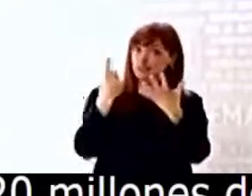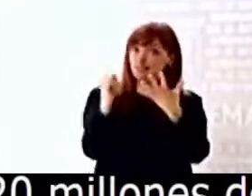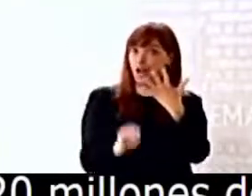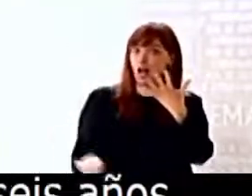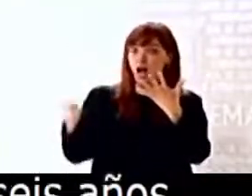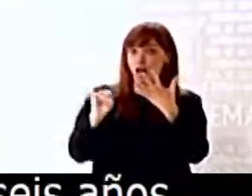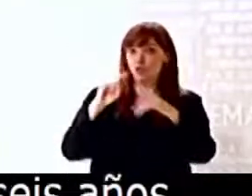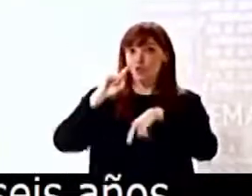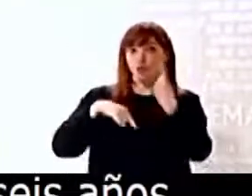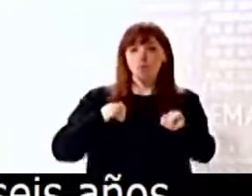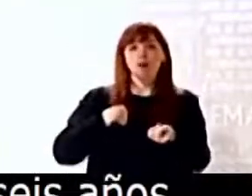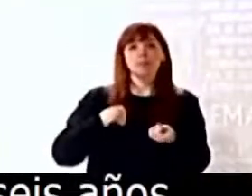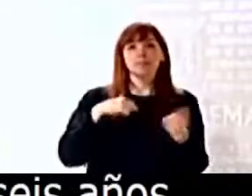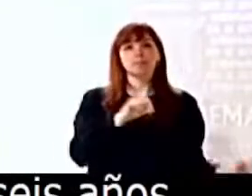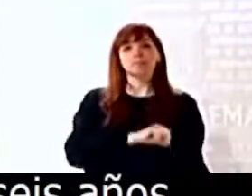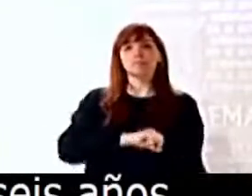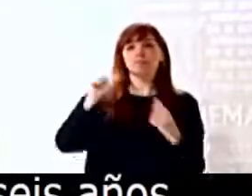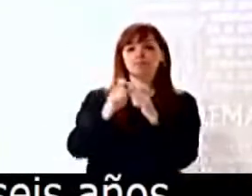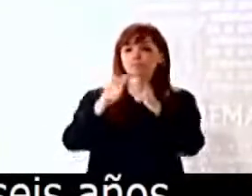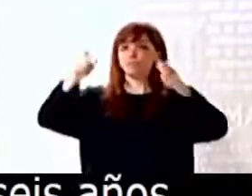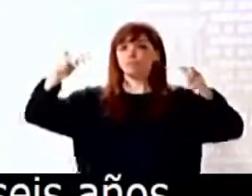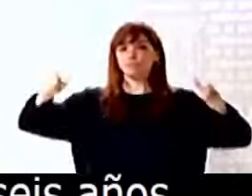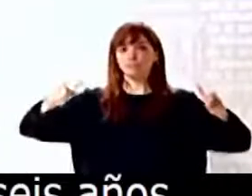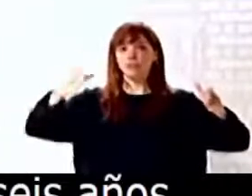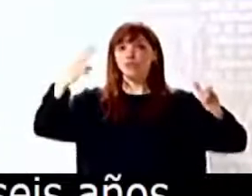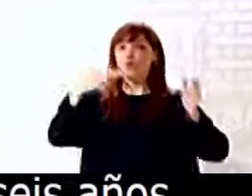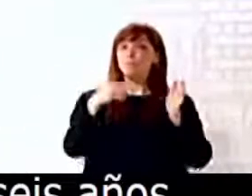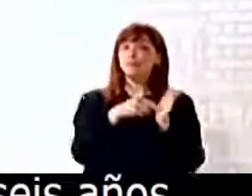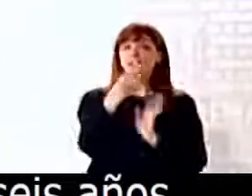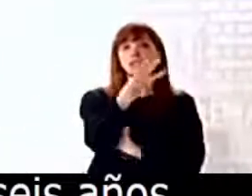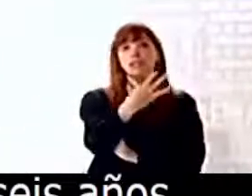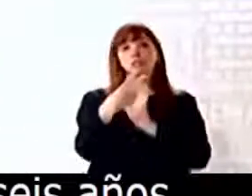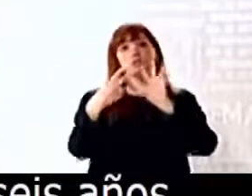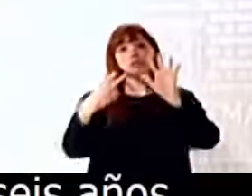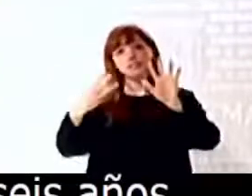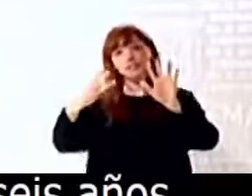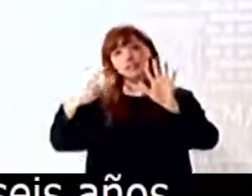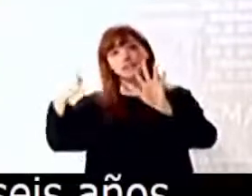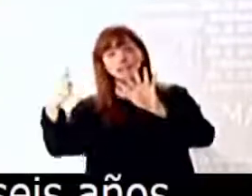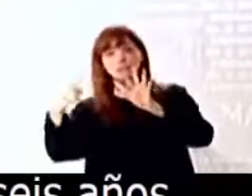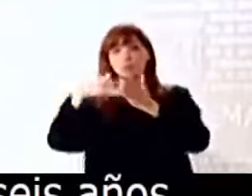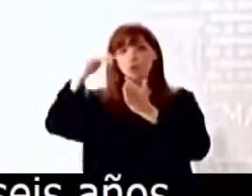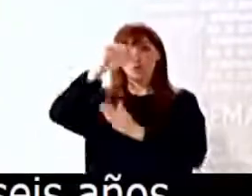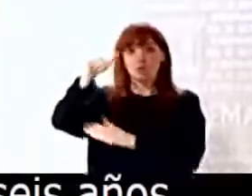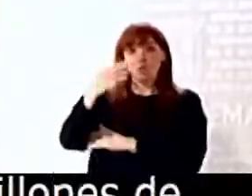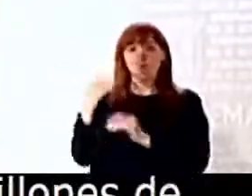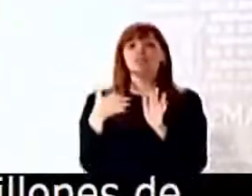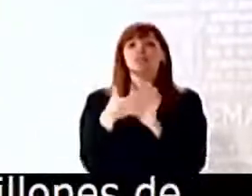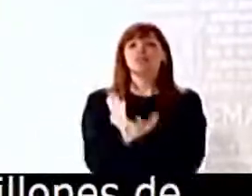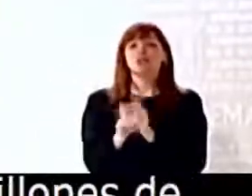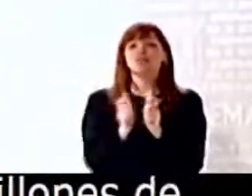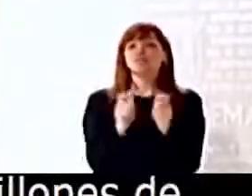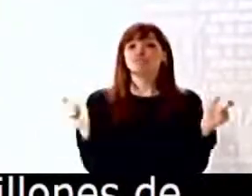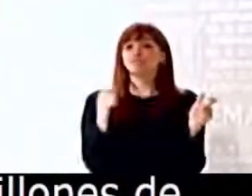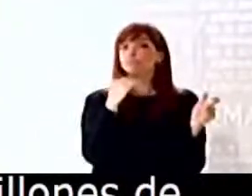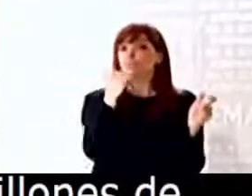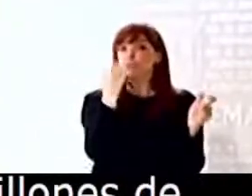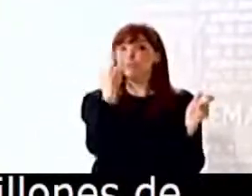las exportaciones son de 2.386 millones de euros. Por tanto, han crecido casi